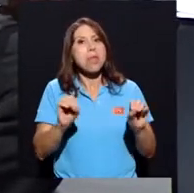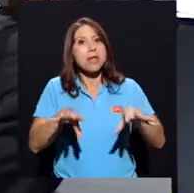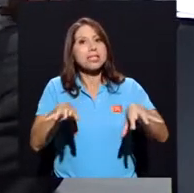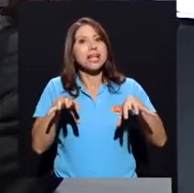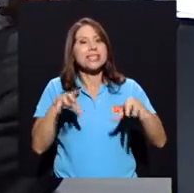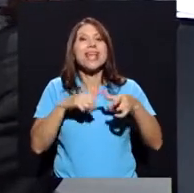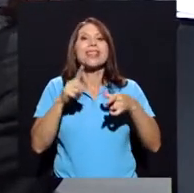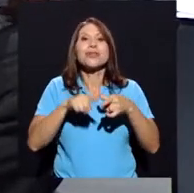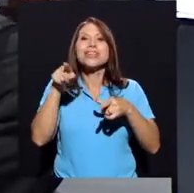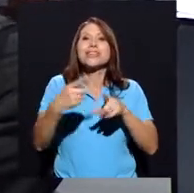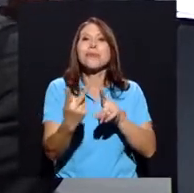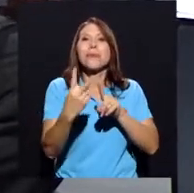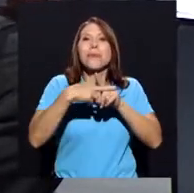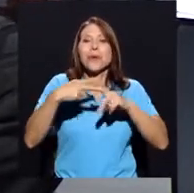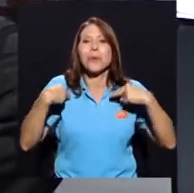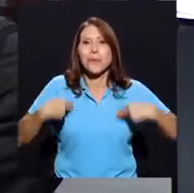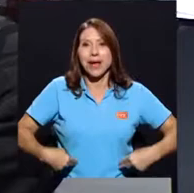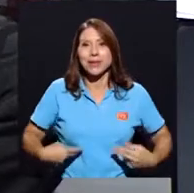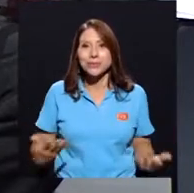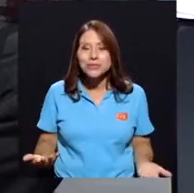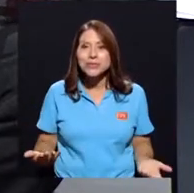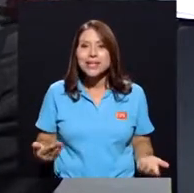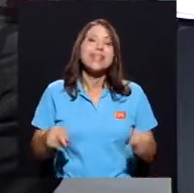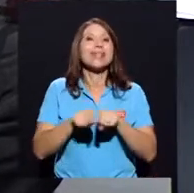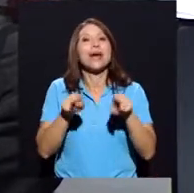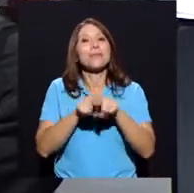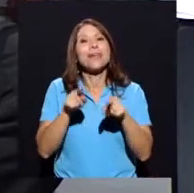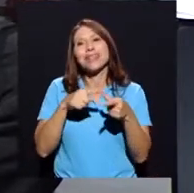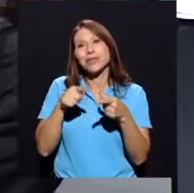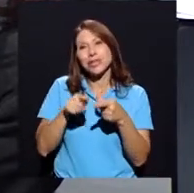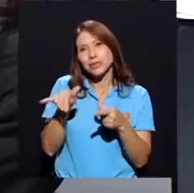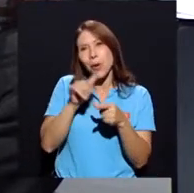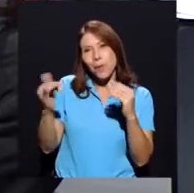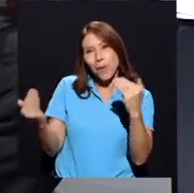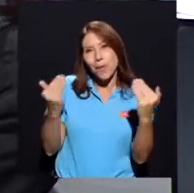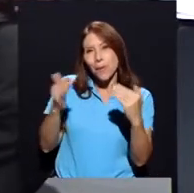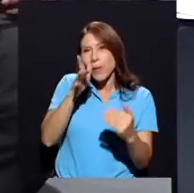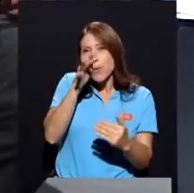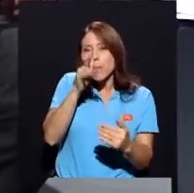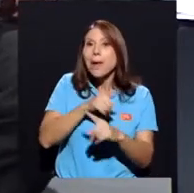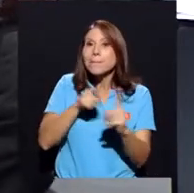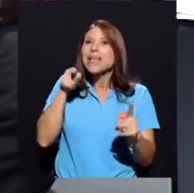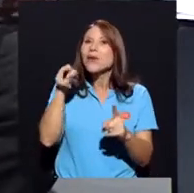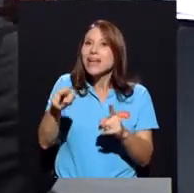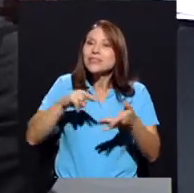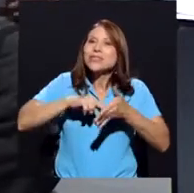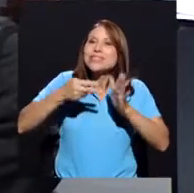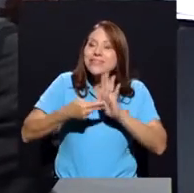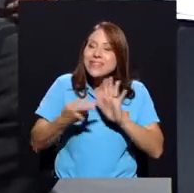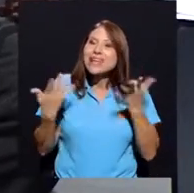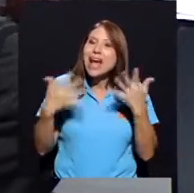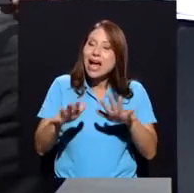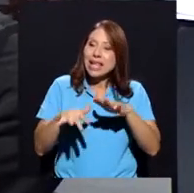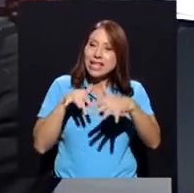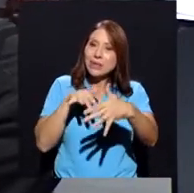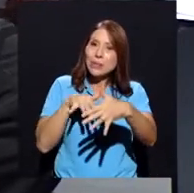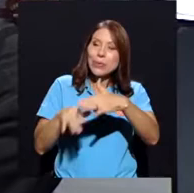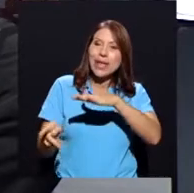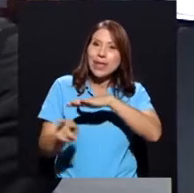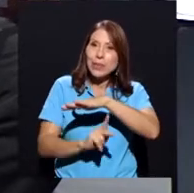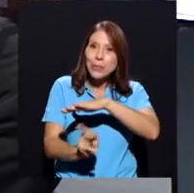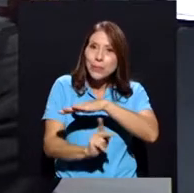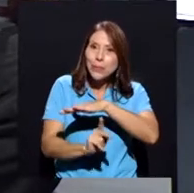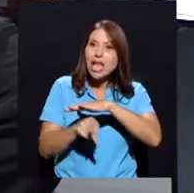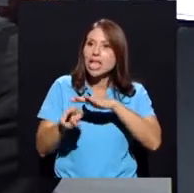esto verdad este tal vez de forma caricatura está pero de eso se trata la educación preescolar verdad de crear el individuo de